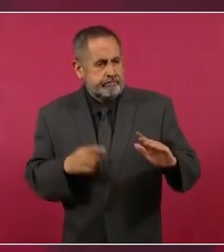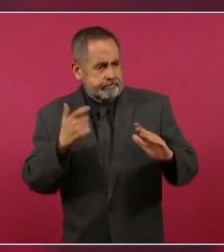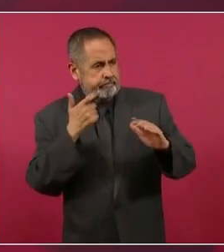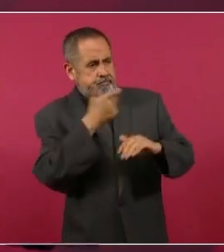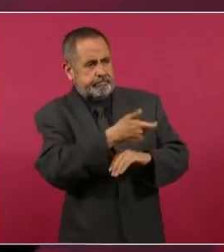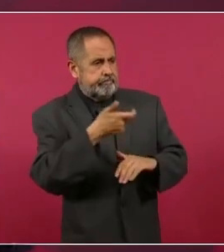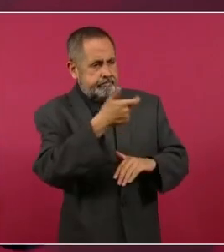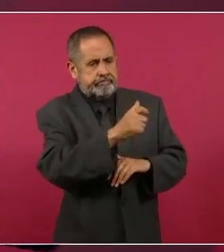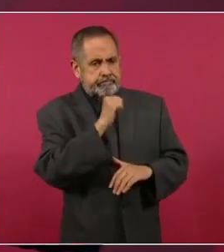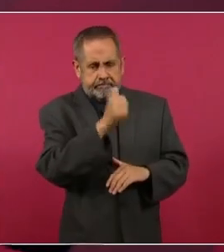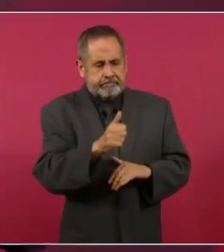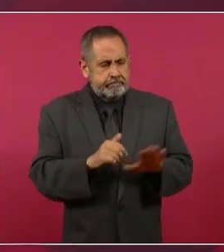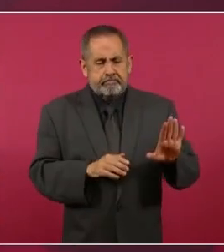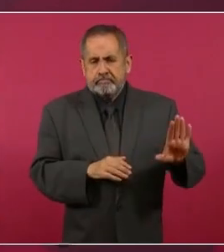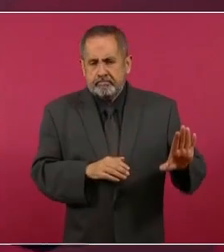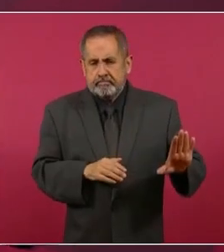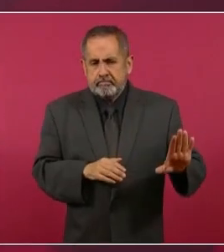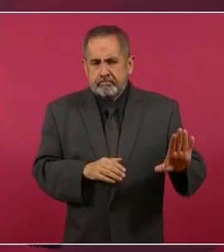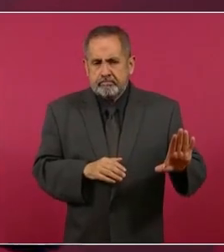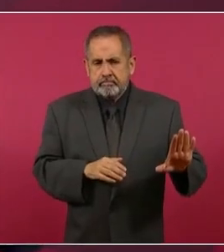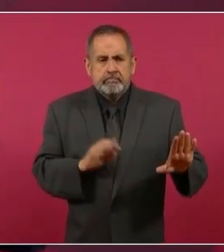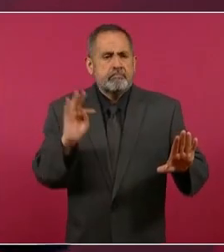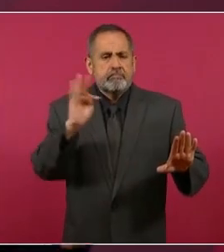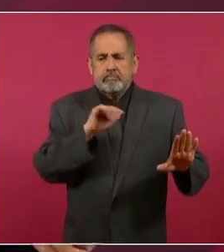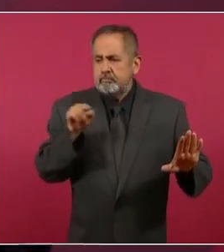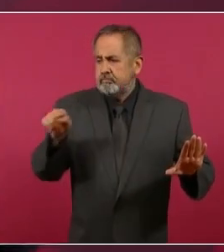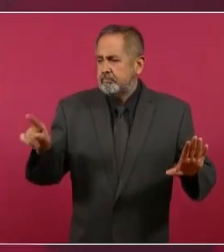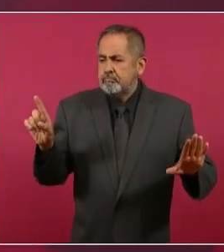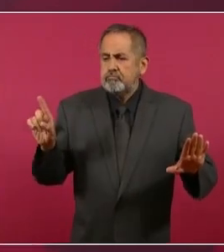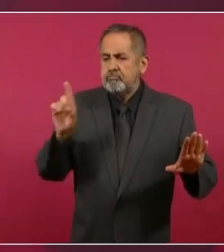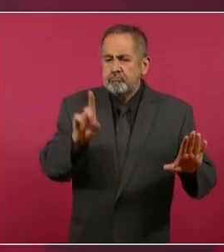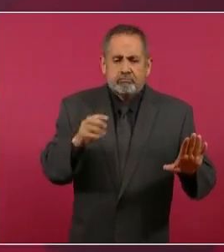pues tiene tiempo para